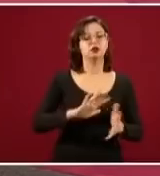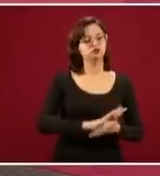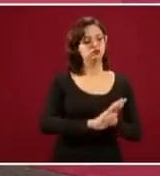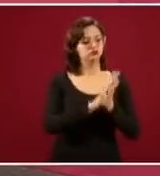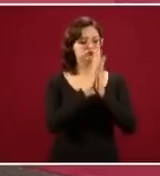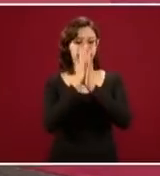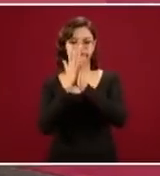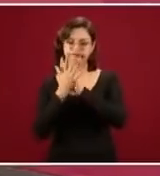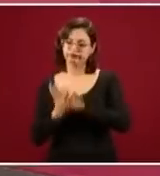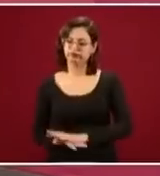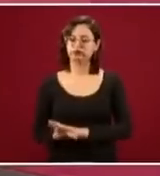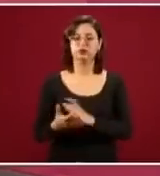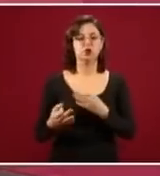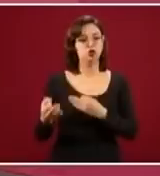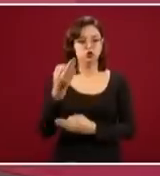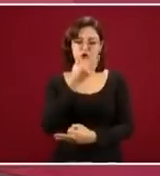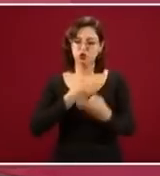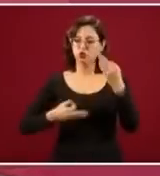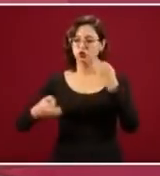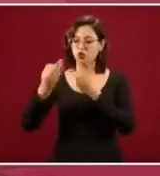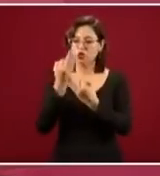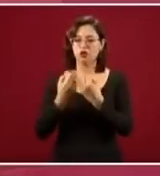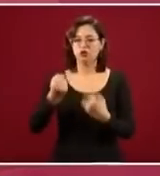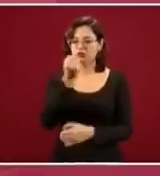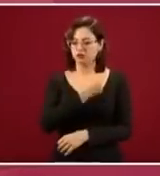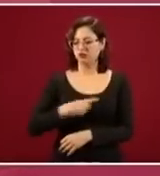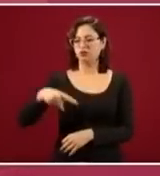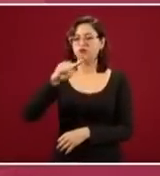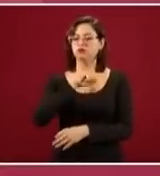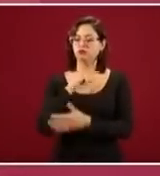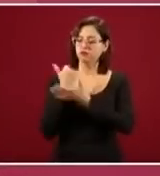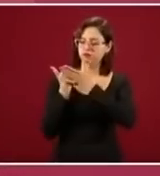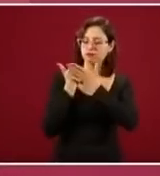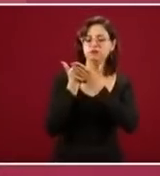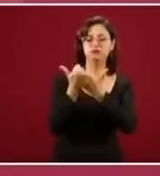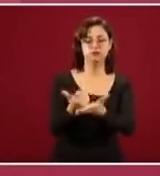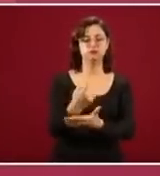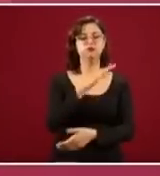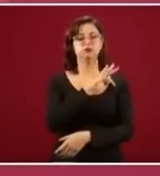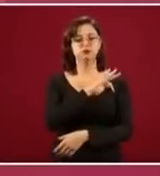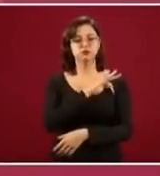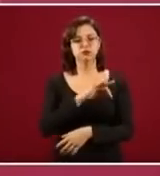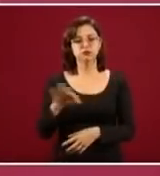ayudar, todo el sector salud, a que